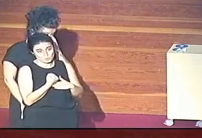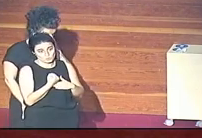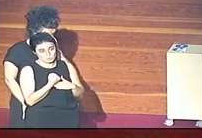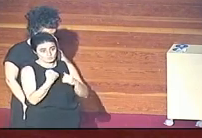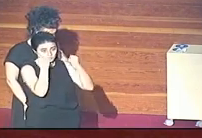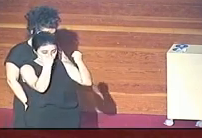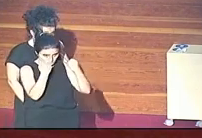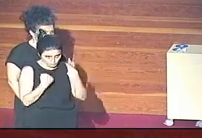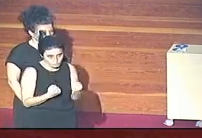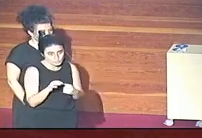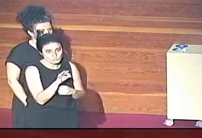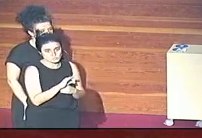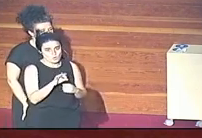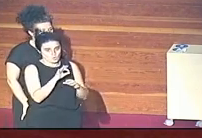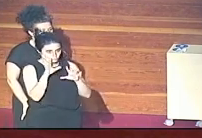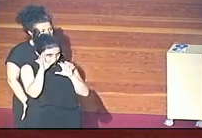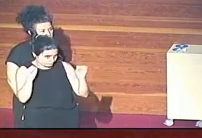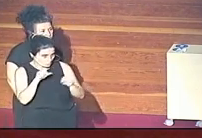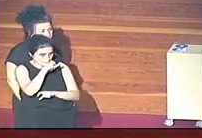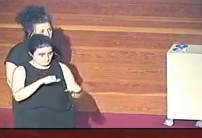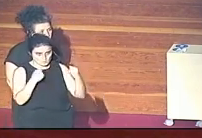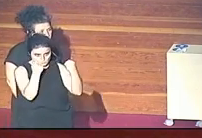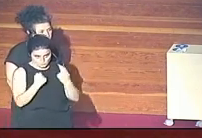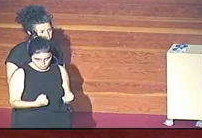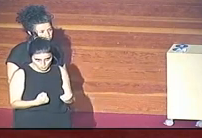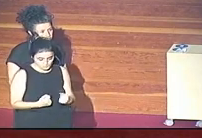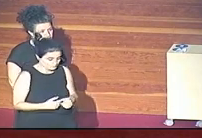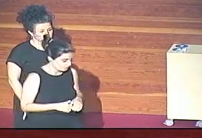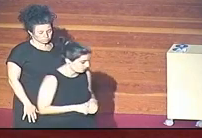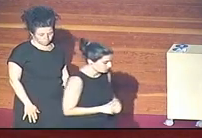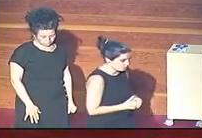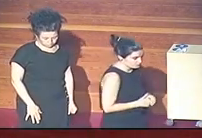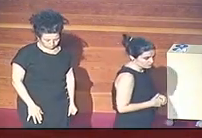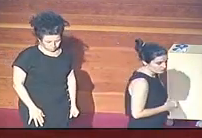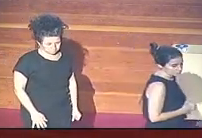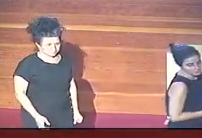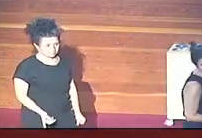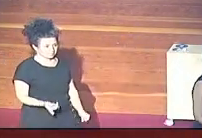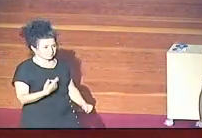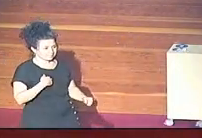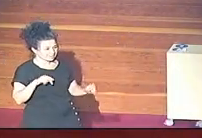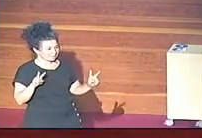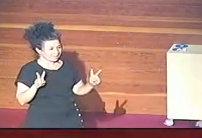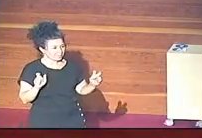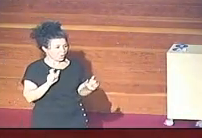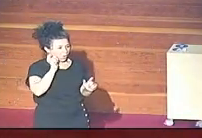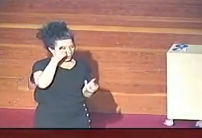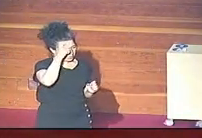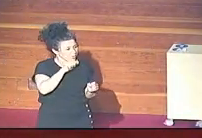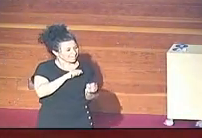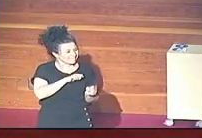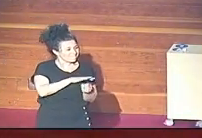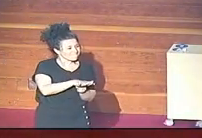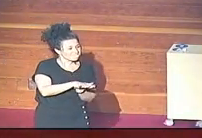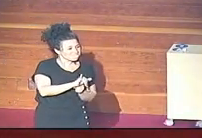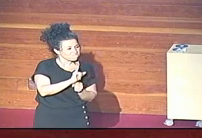instituciones o embajadores o personalidades no a mí no me gusta eso de influencers prefiero un buen científico y